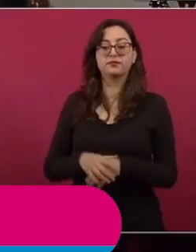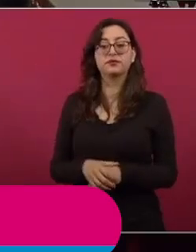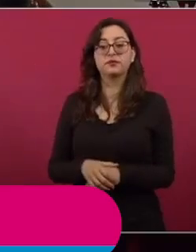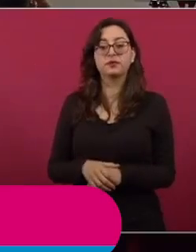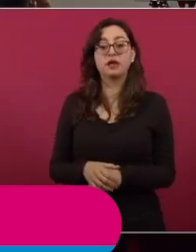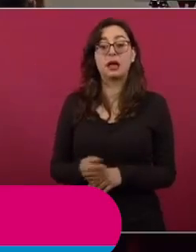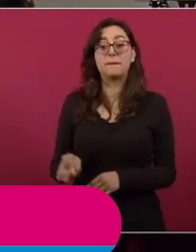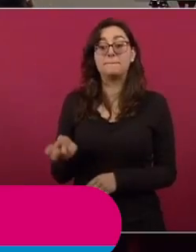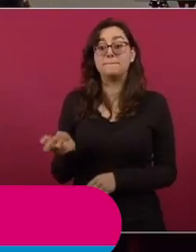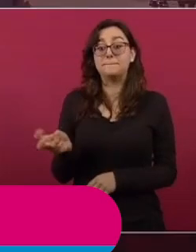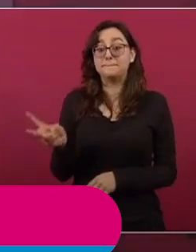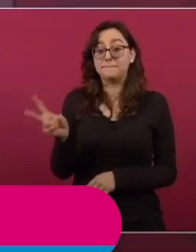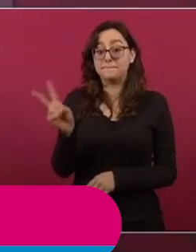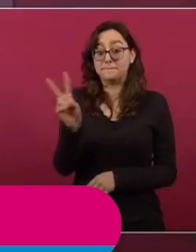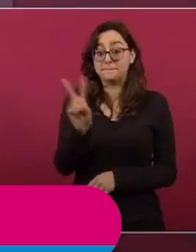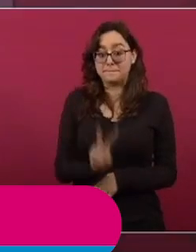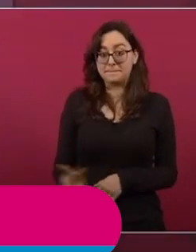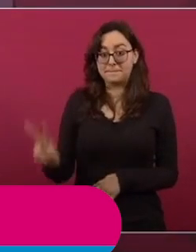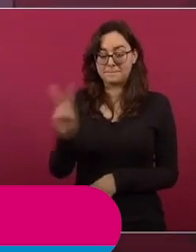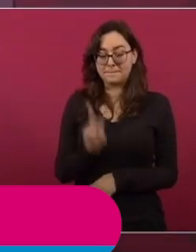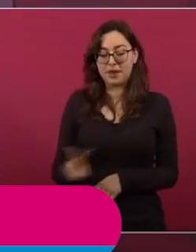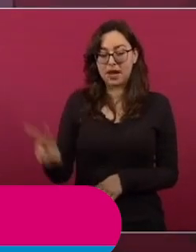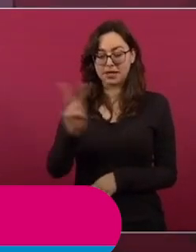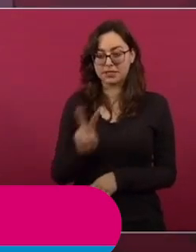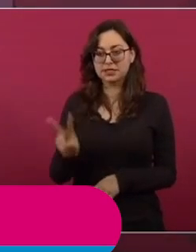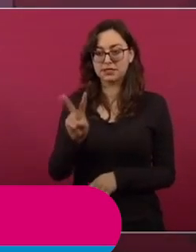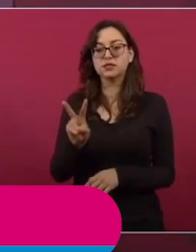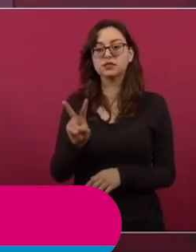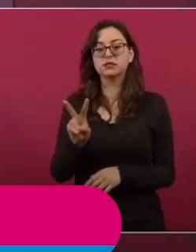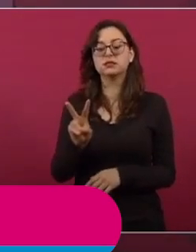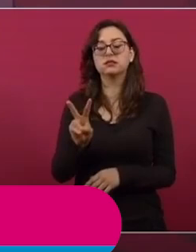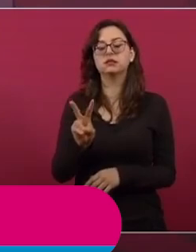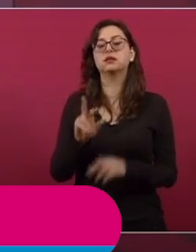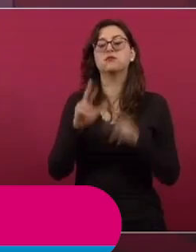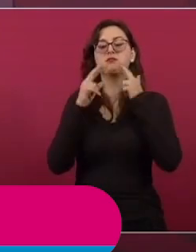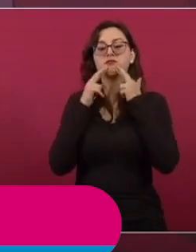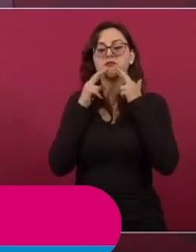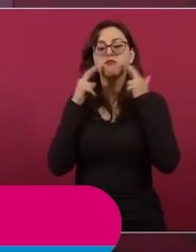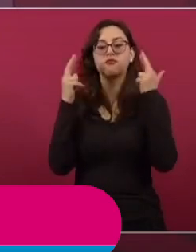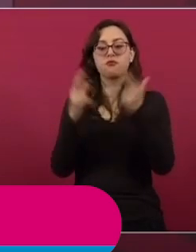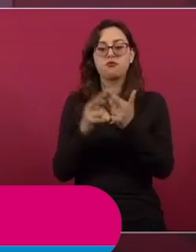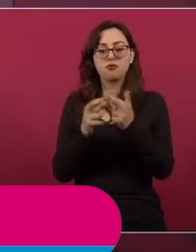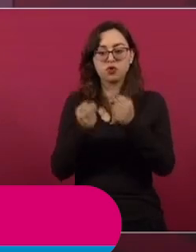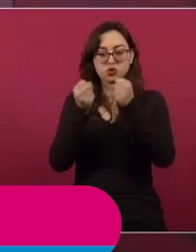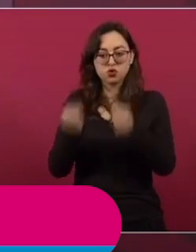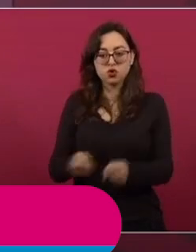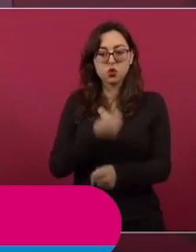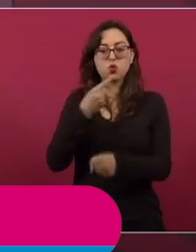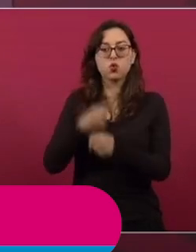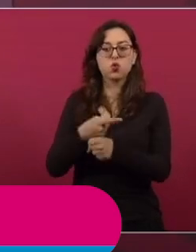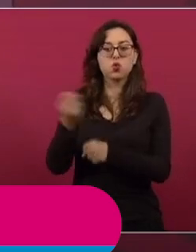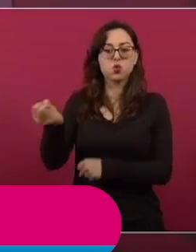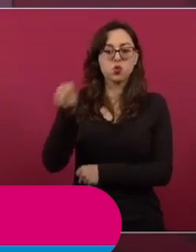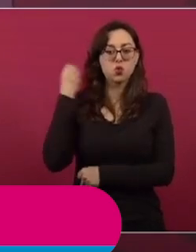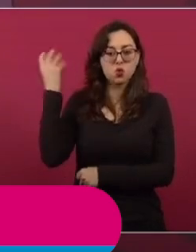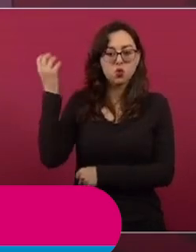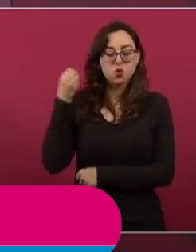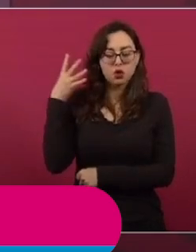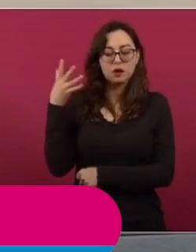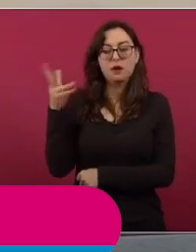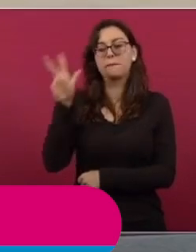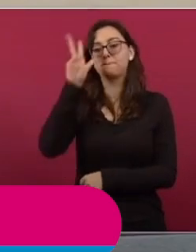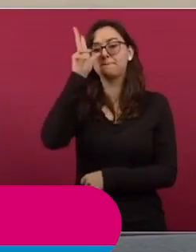viernes vamos a tener la reunión de seguridad y la conferencia de prensa en